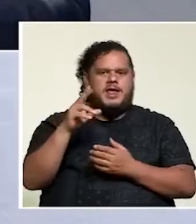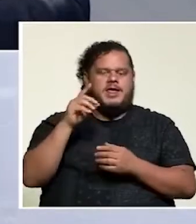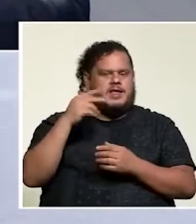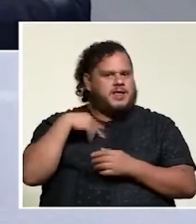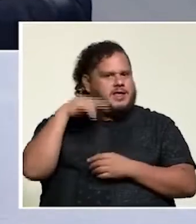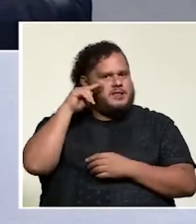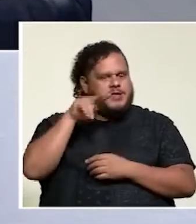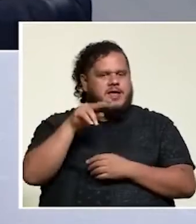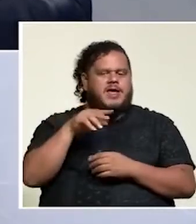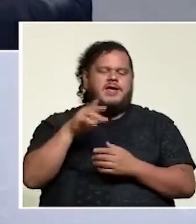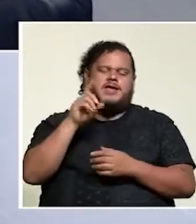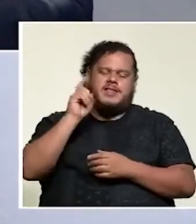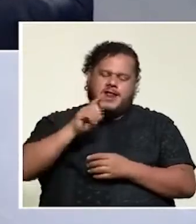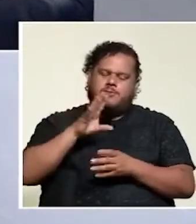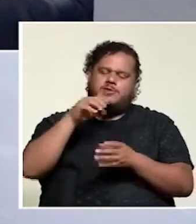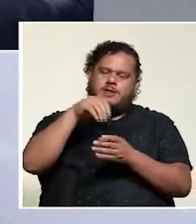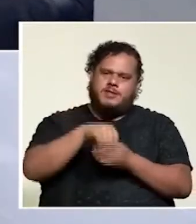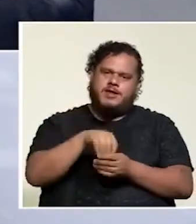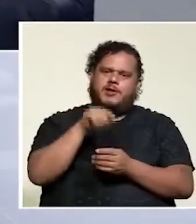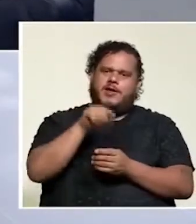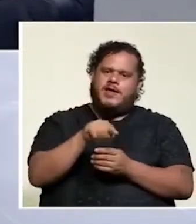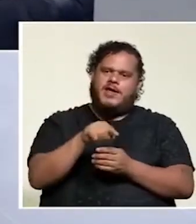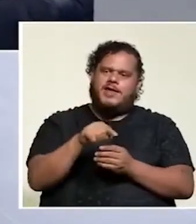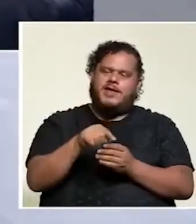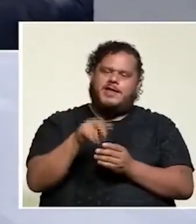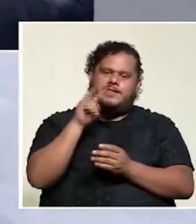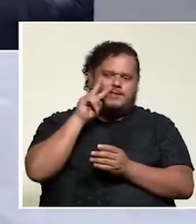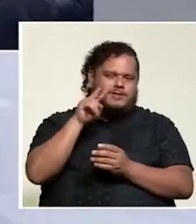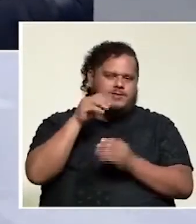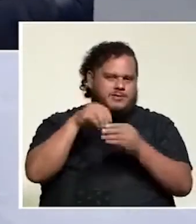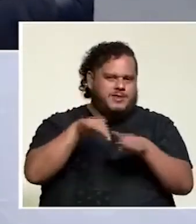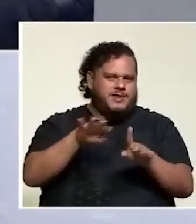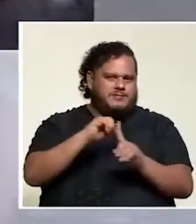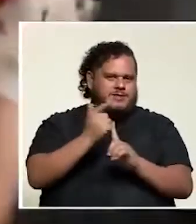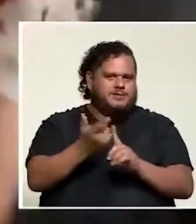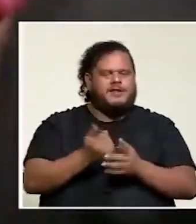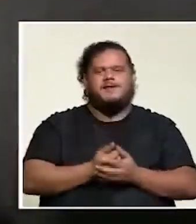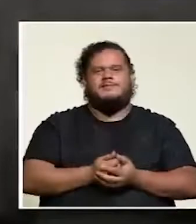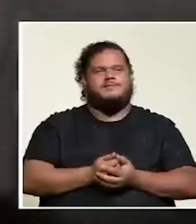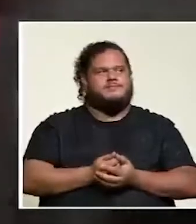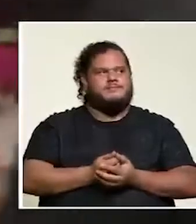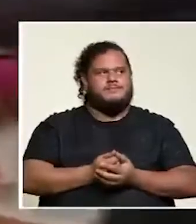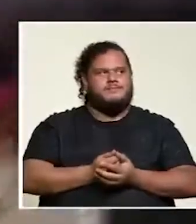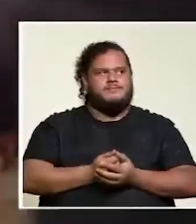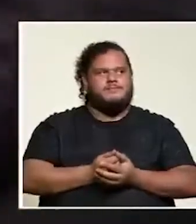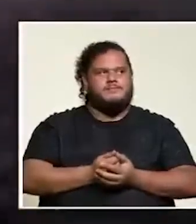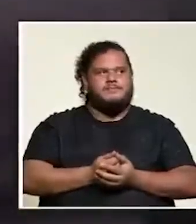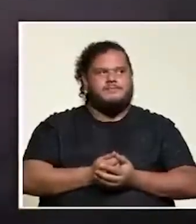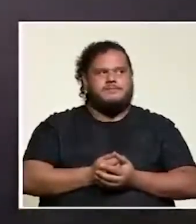lo incluyamos en este repaso de redes sociales.